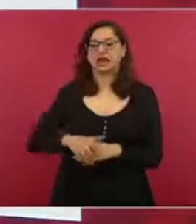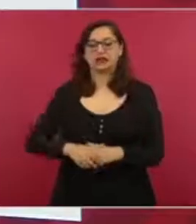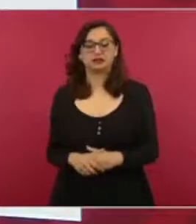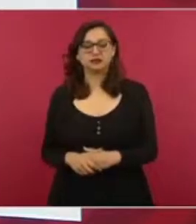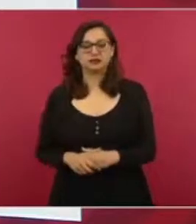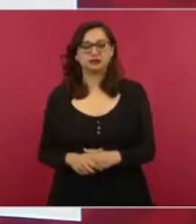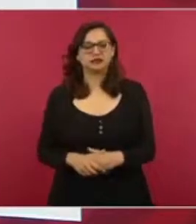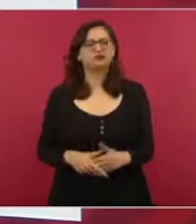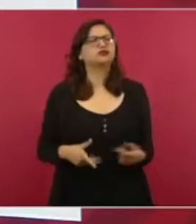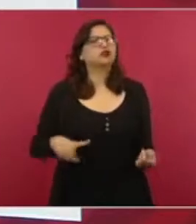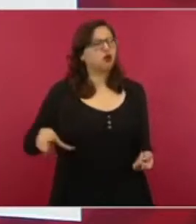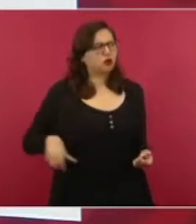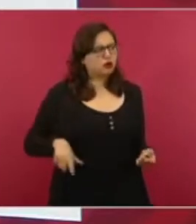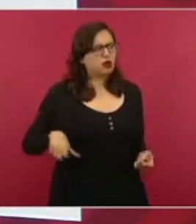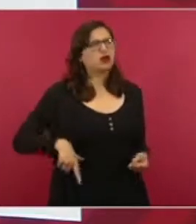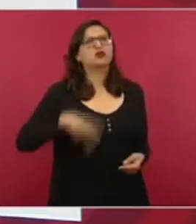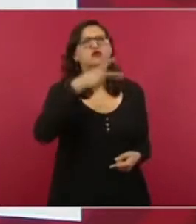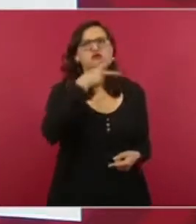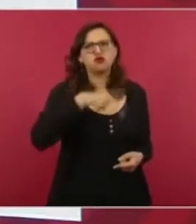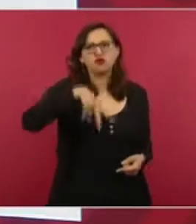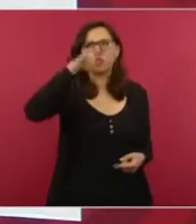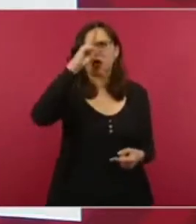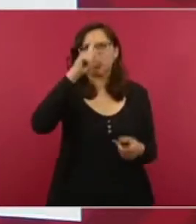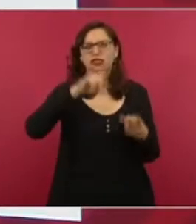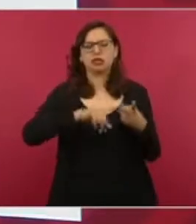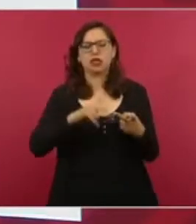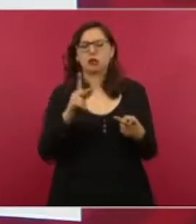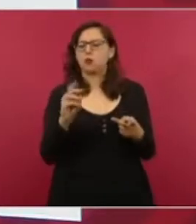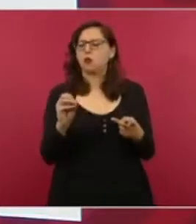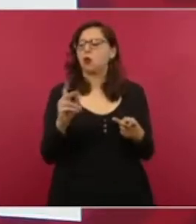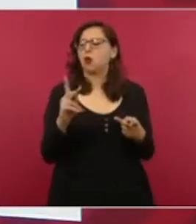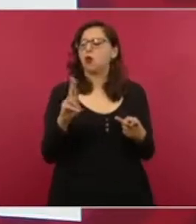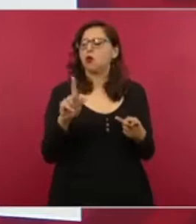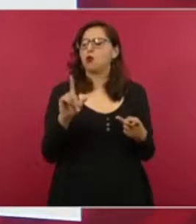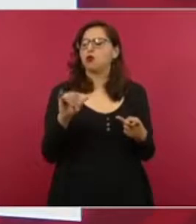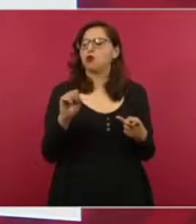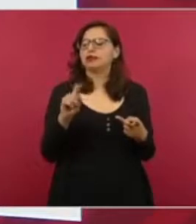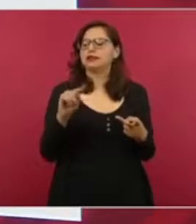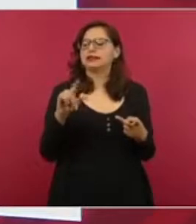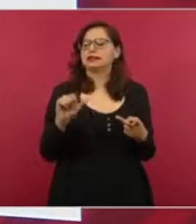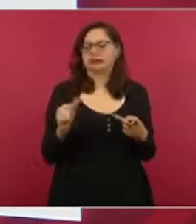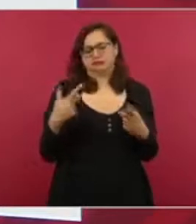Un gobierno ignorante y un gobierno populista. Eso es lo